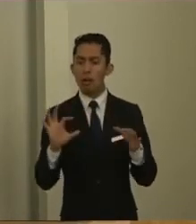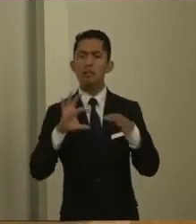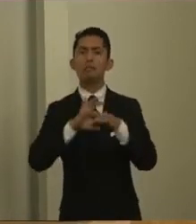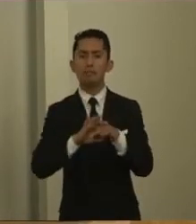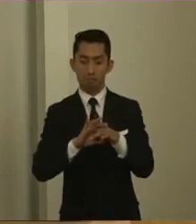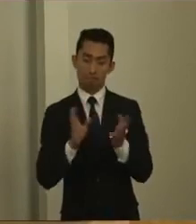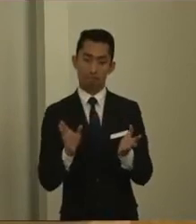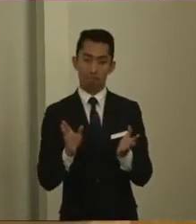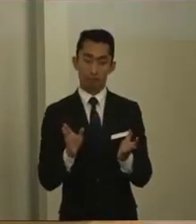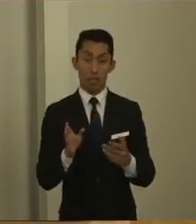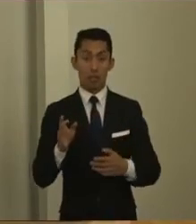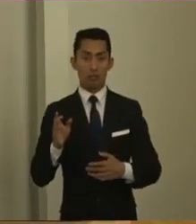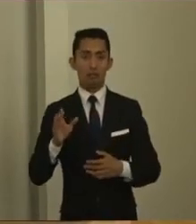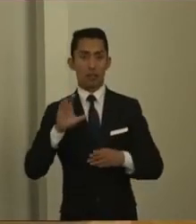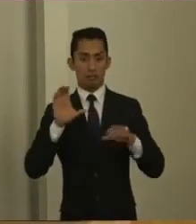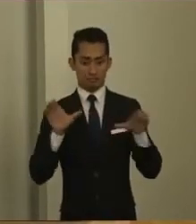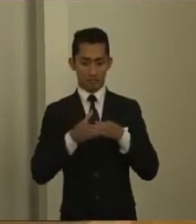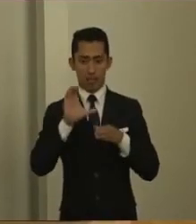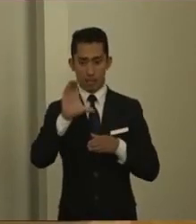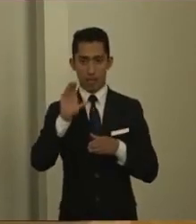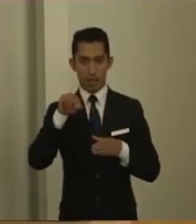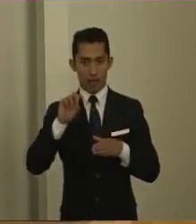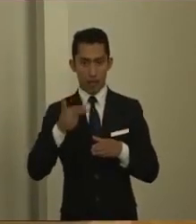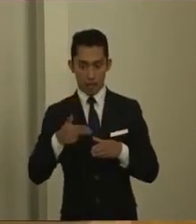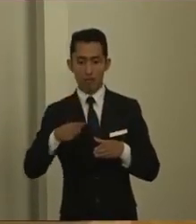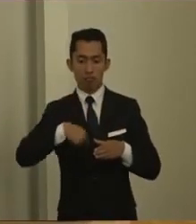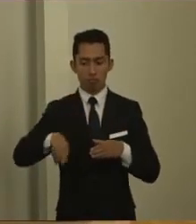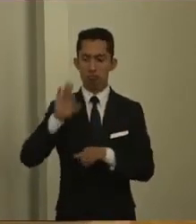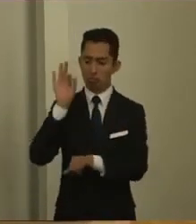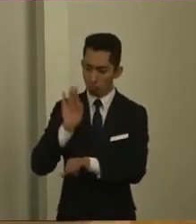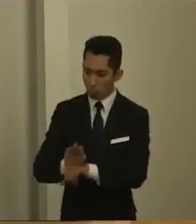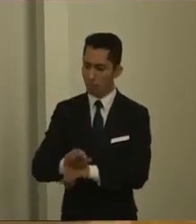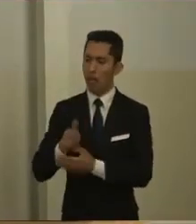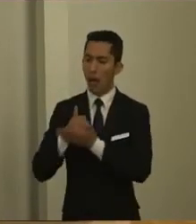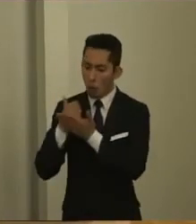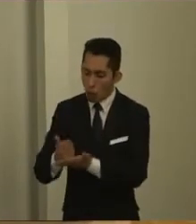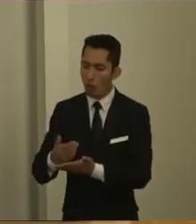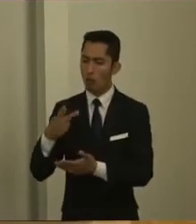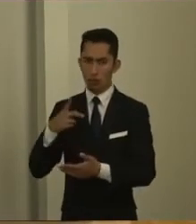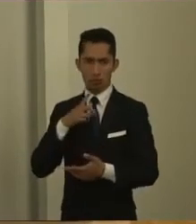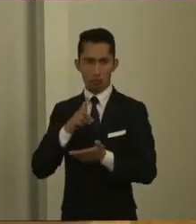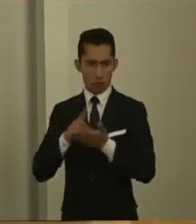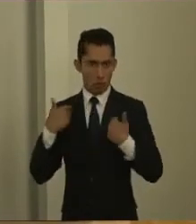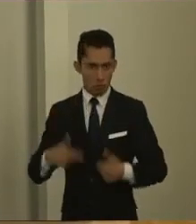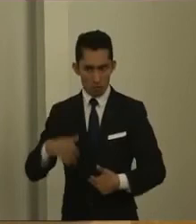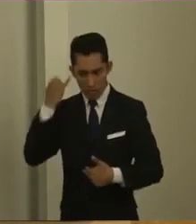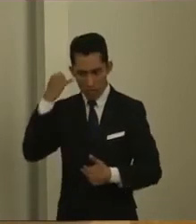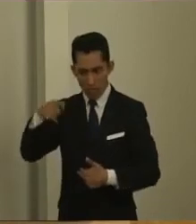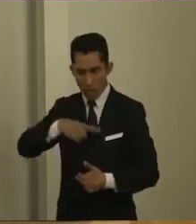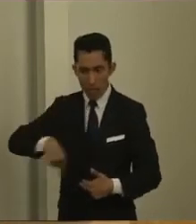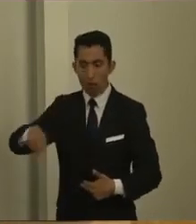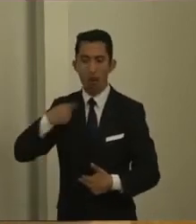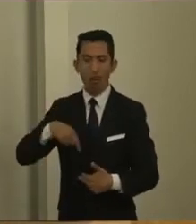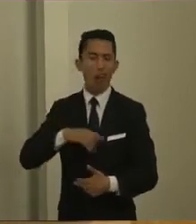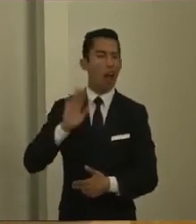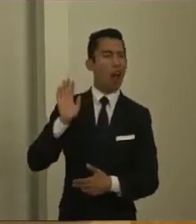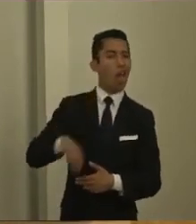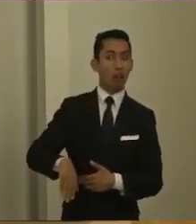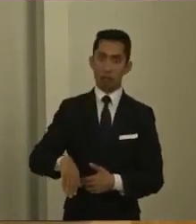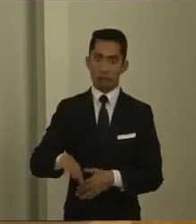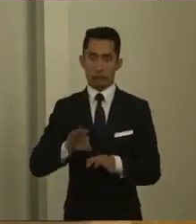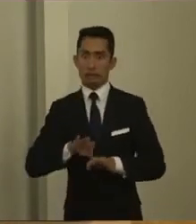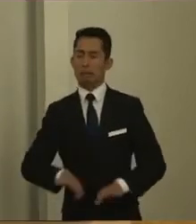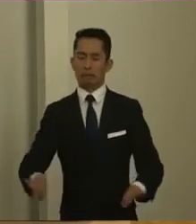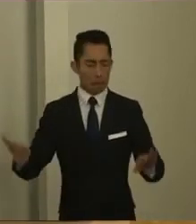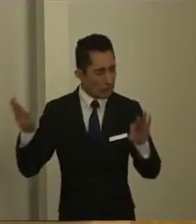comisión nacional derechos humanos la atención protección y defensa de los derechos de los pueblos y comunidades indígenas es indispensable para